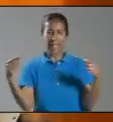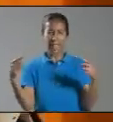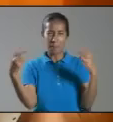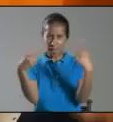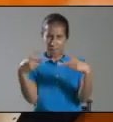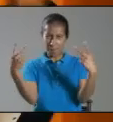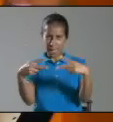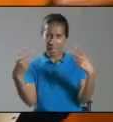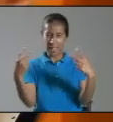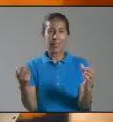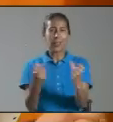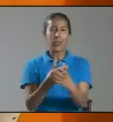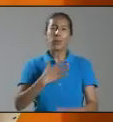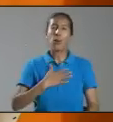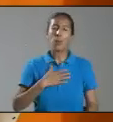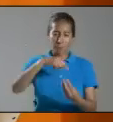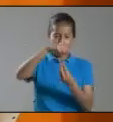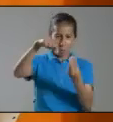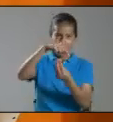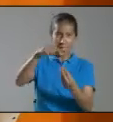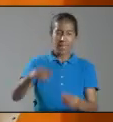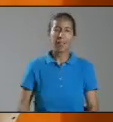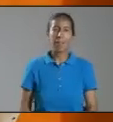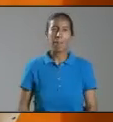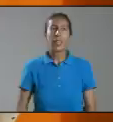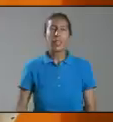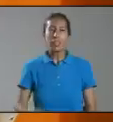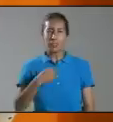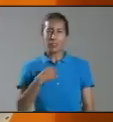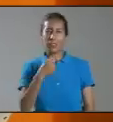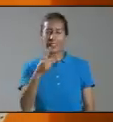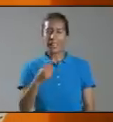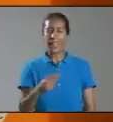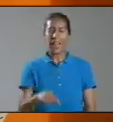Entonces, voy a, aquí voy a encontrar contradicciones y me los voy a agarrar.